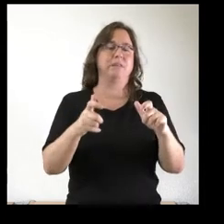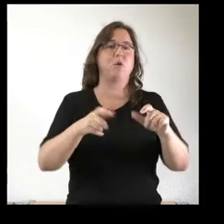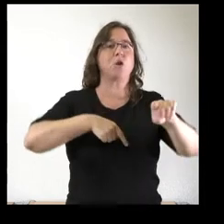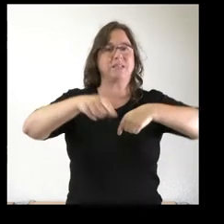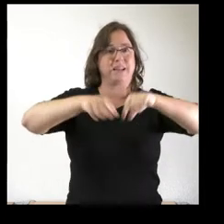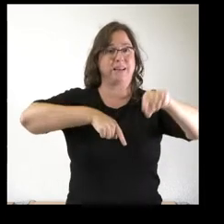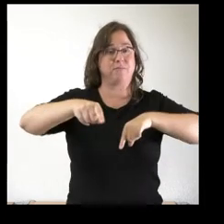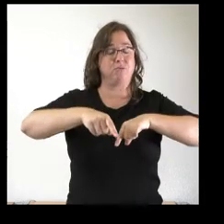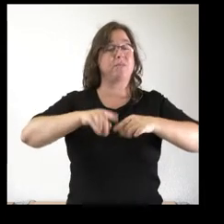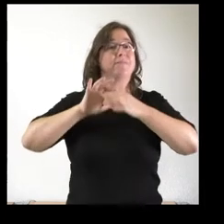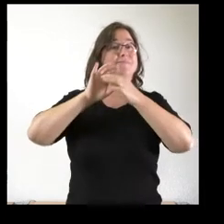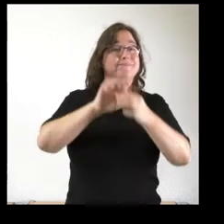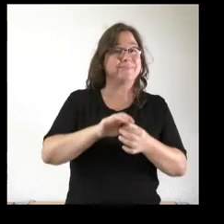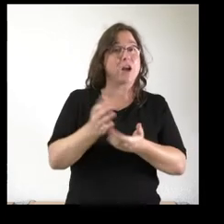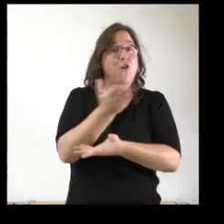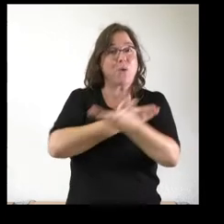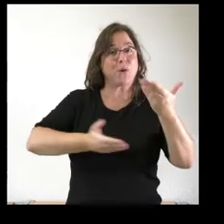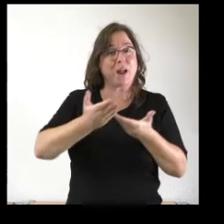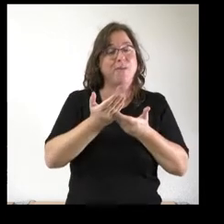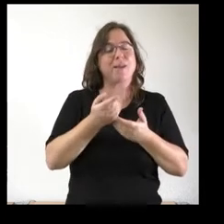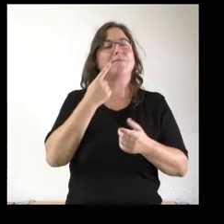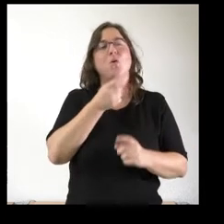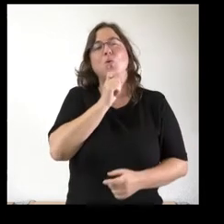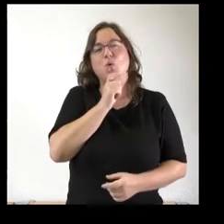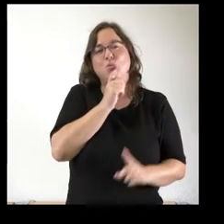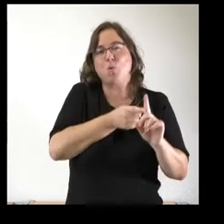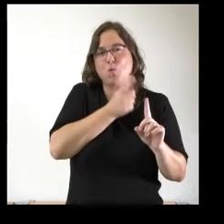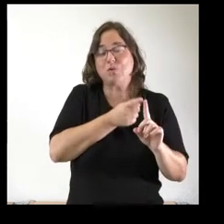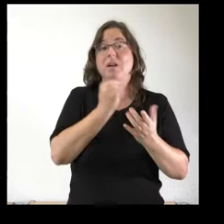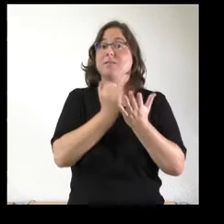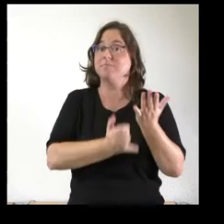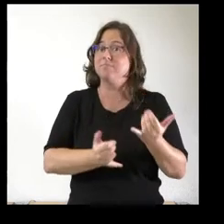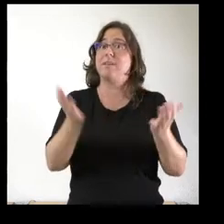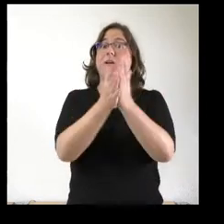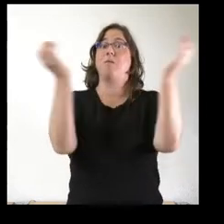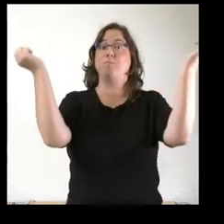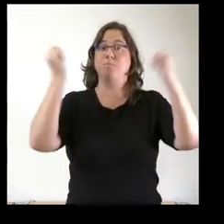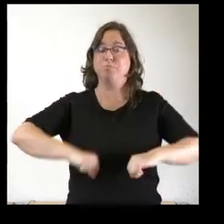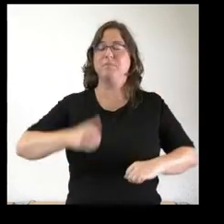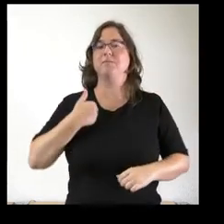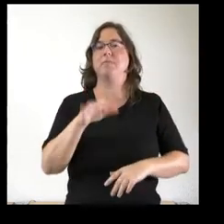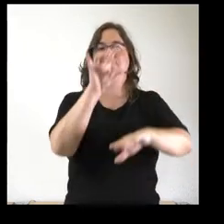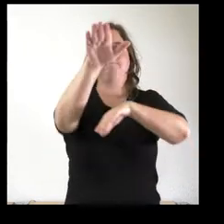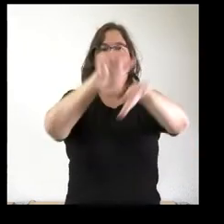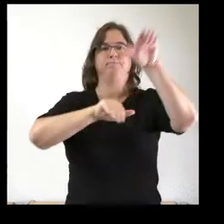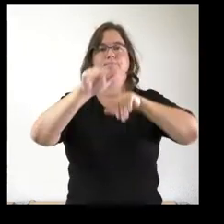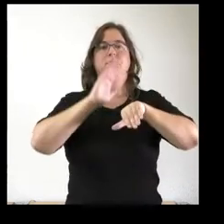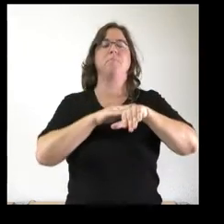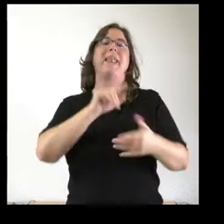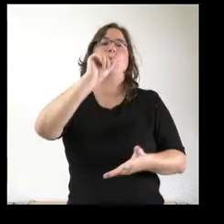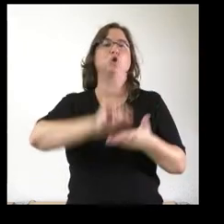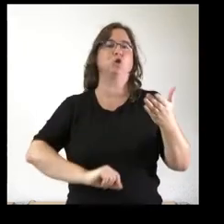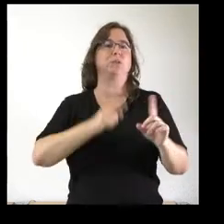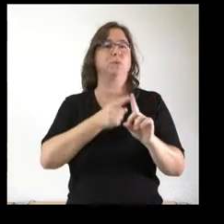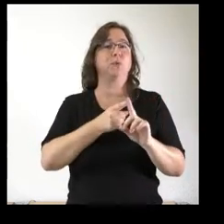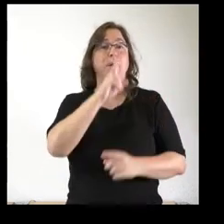se definirán los proyectos de explotación y, una vez aprobados, se sacará licitación para los contratos de explotación, que estarán